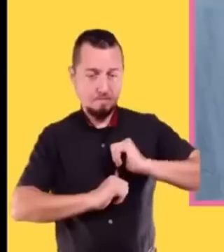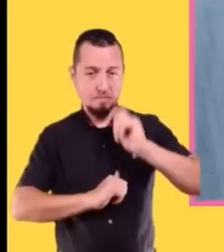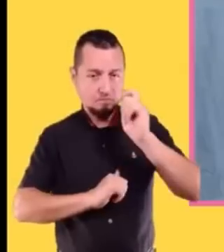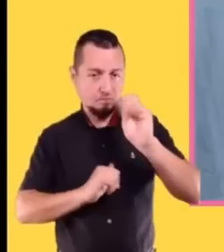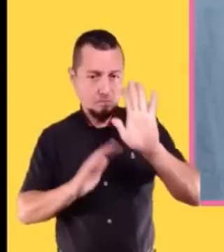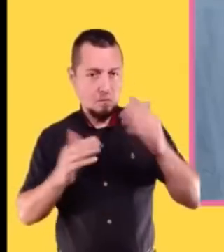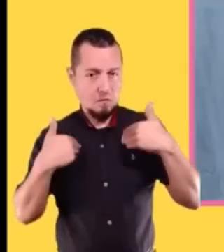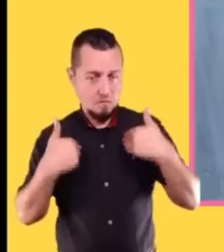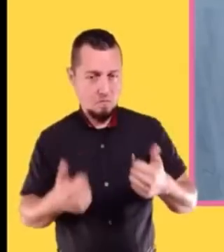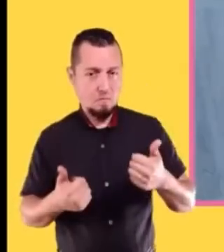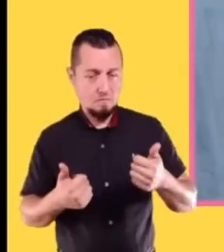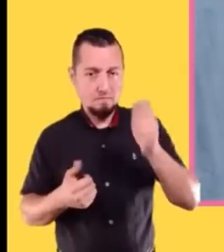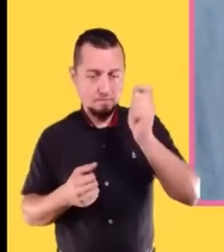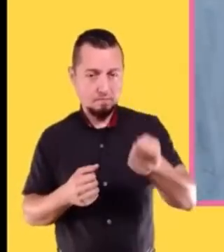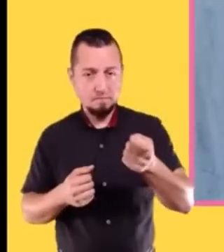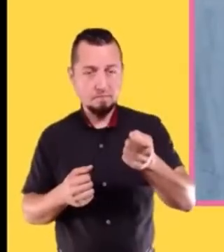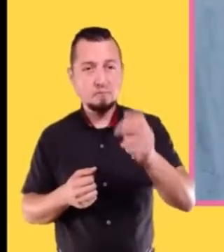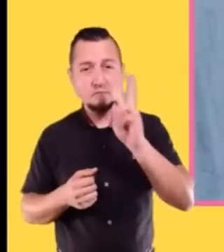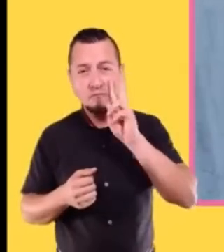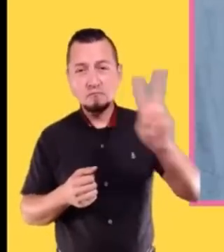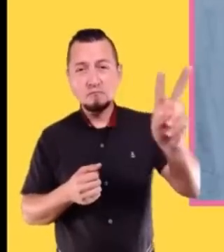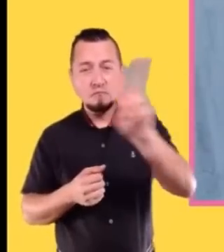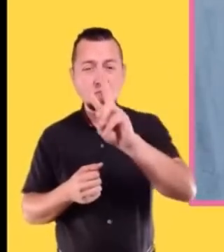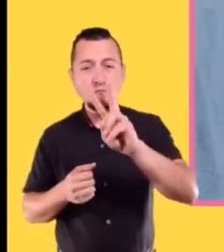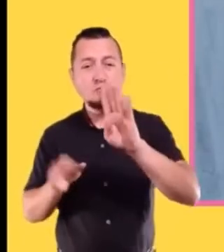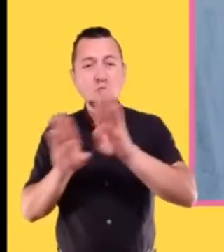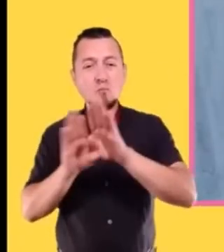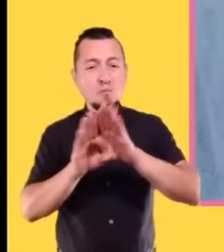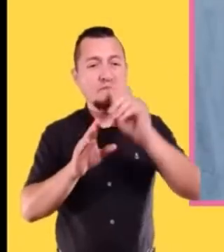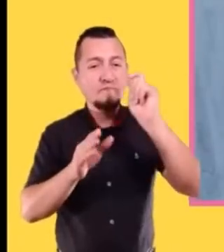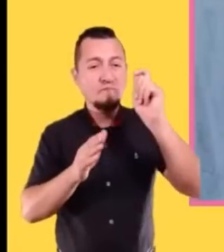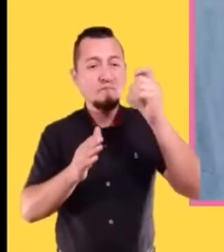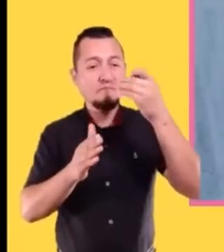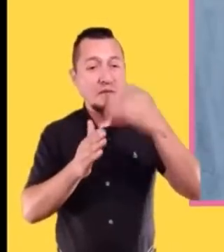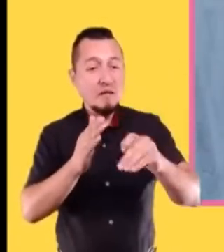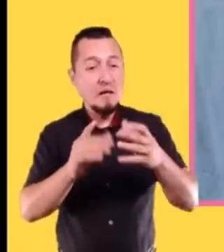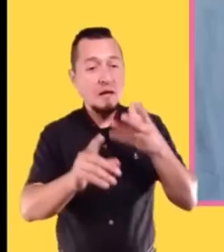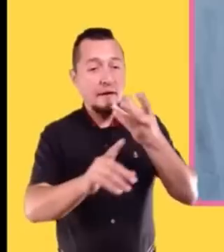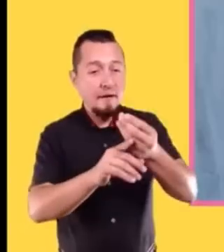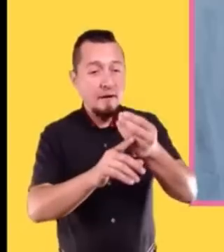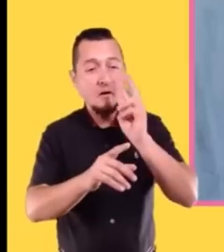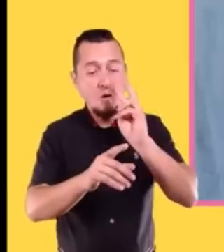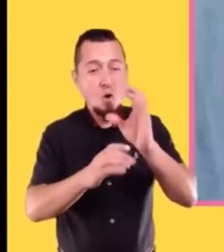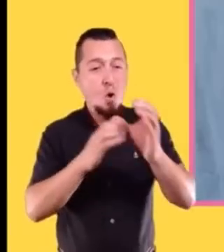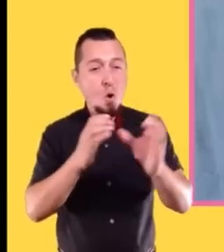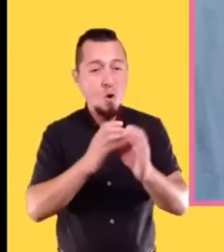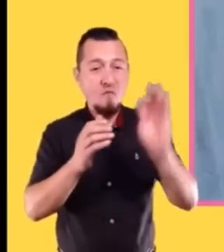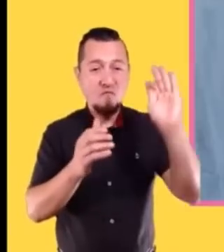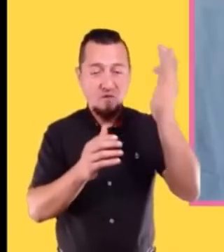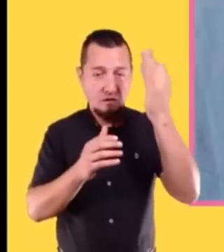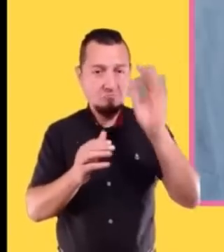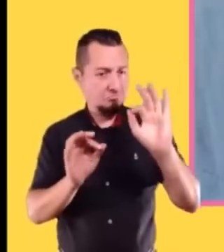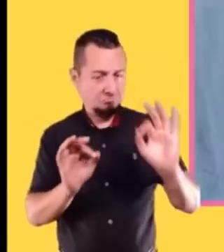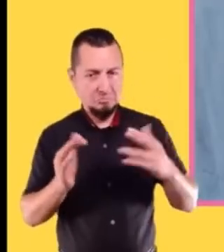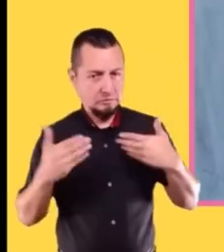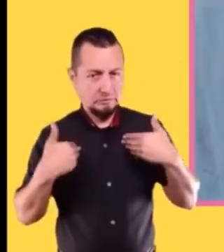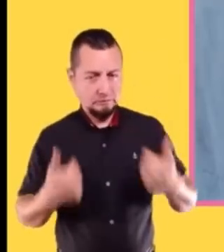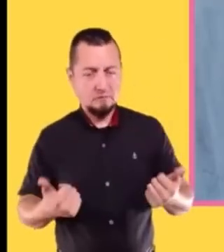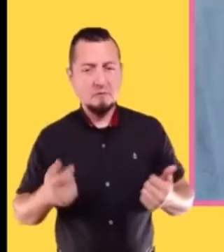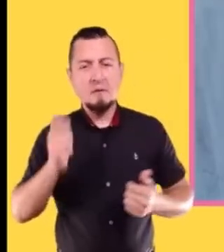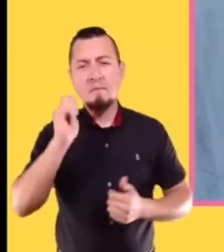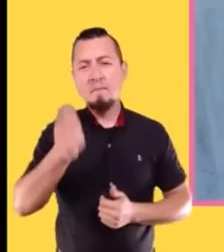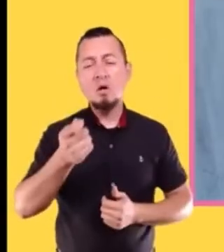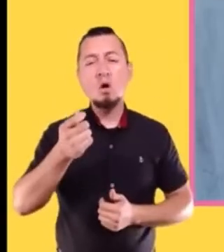tema de las adecuaciones que se han hecho al sistema estatal para complementar lo federal y demás. Pero como para no dejarlo especulaciones,